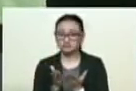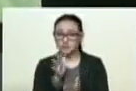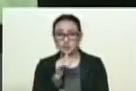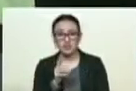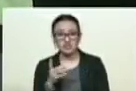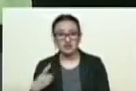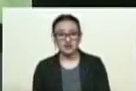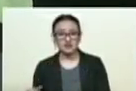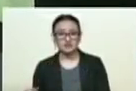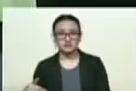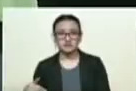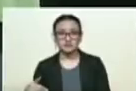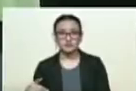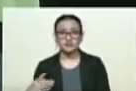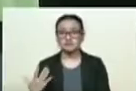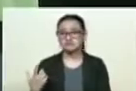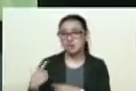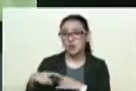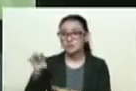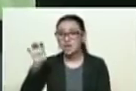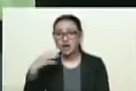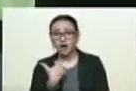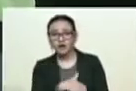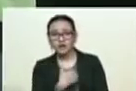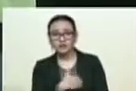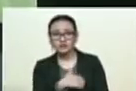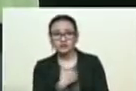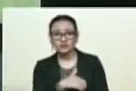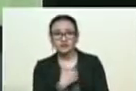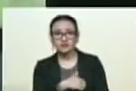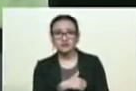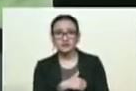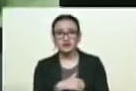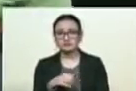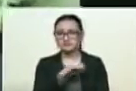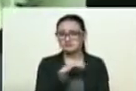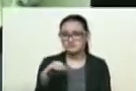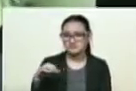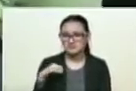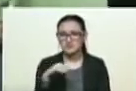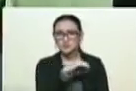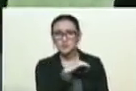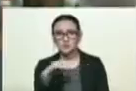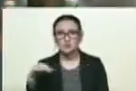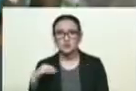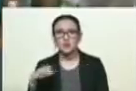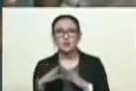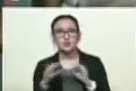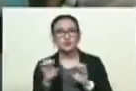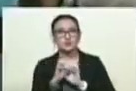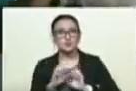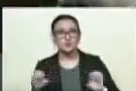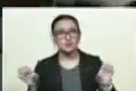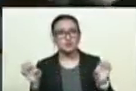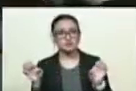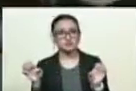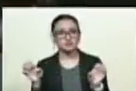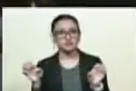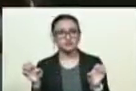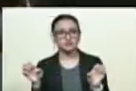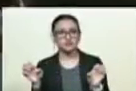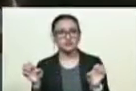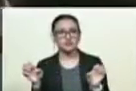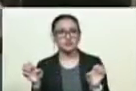Fíjense lo que pasa en Argentina, que están privatizando toda la educación a